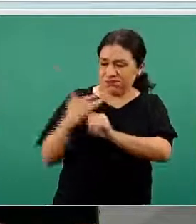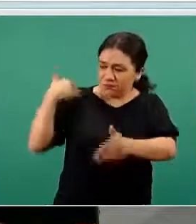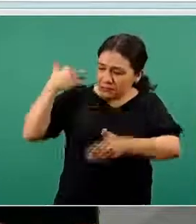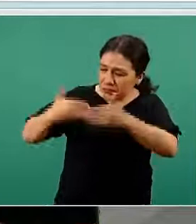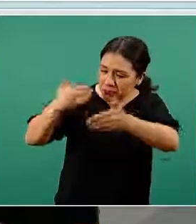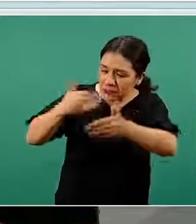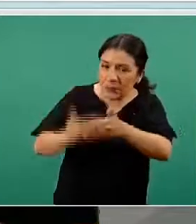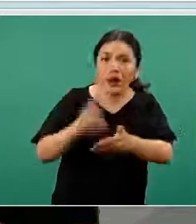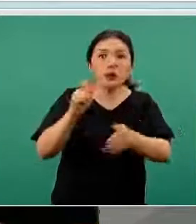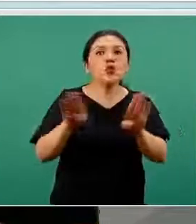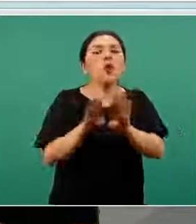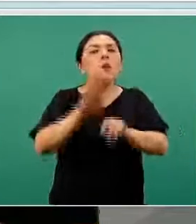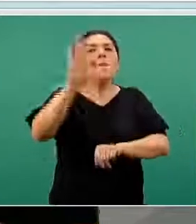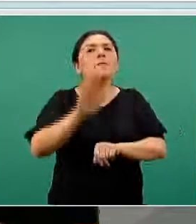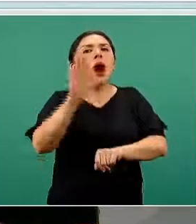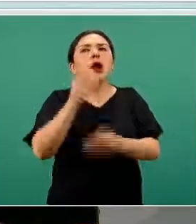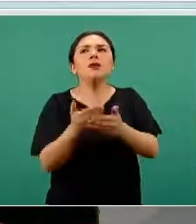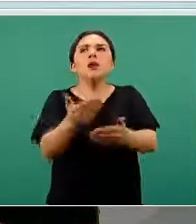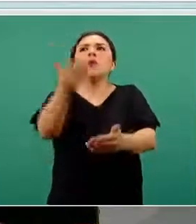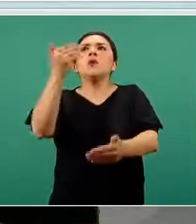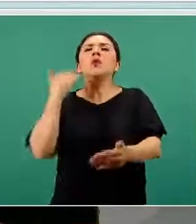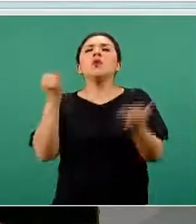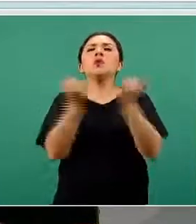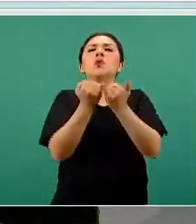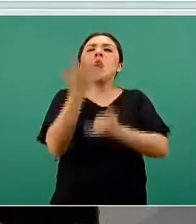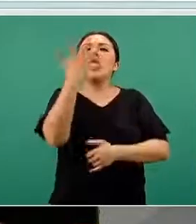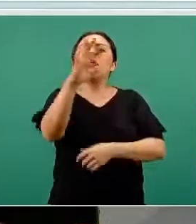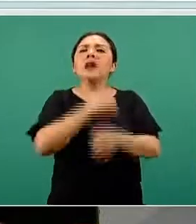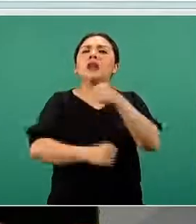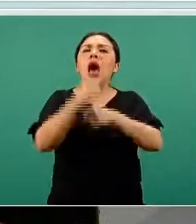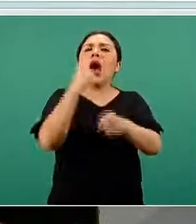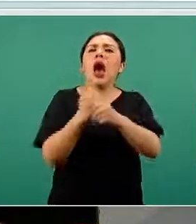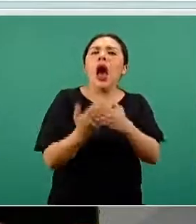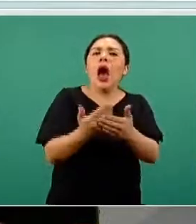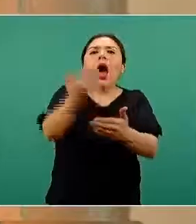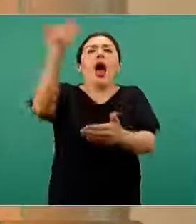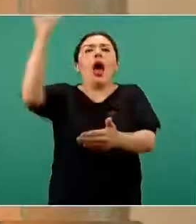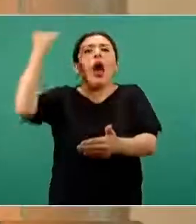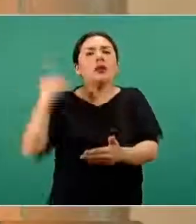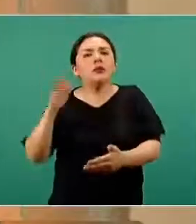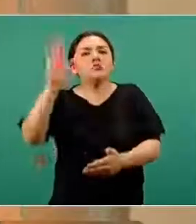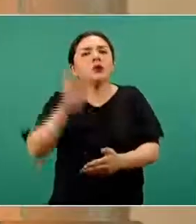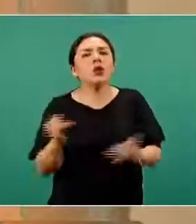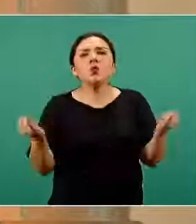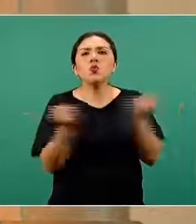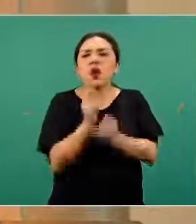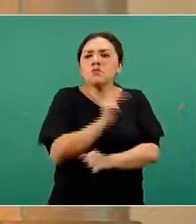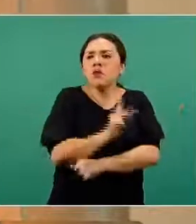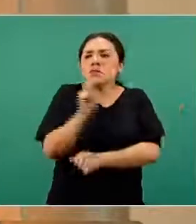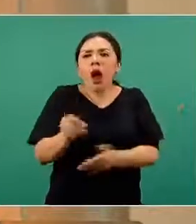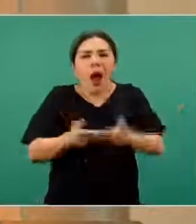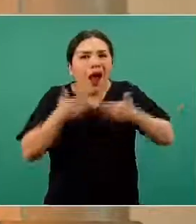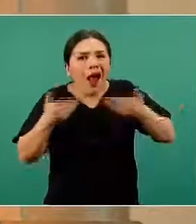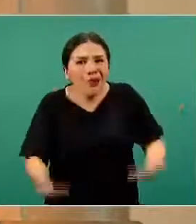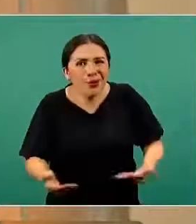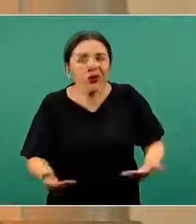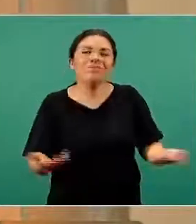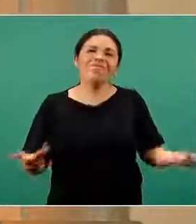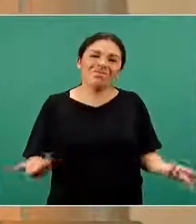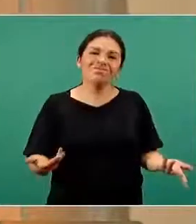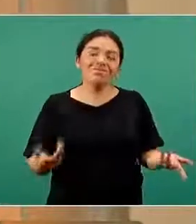de más de una década con respecto a la tendencia que se tenía anterior a la pandemia. Por otro